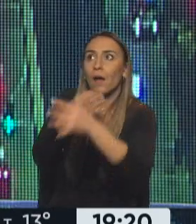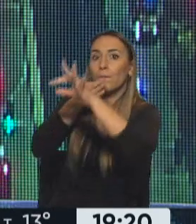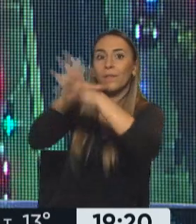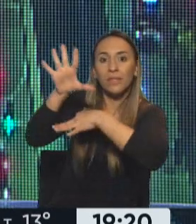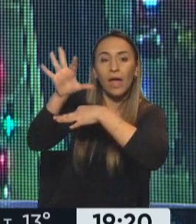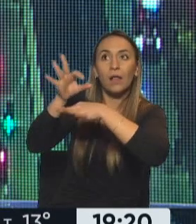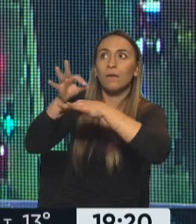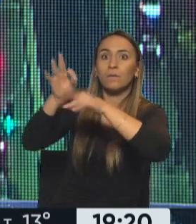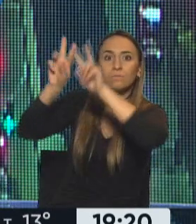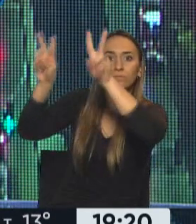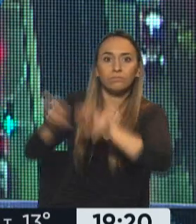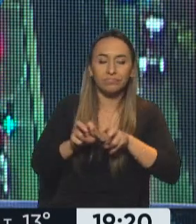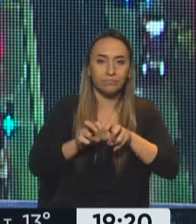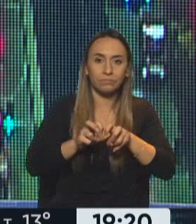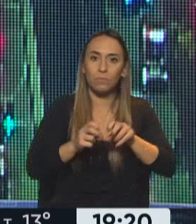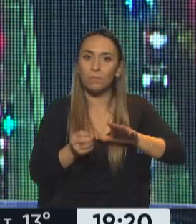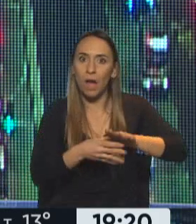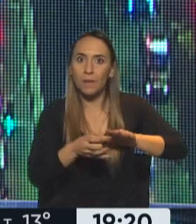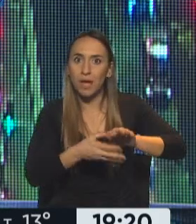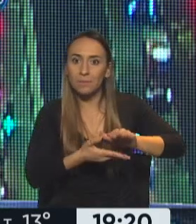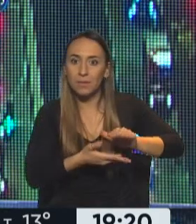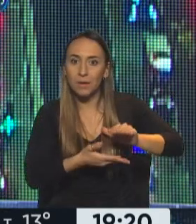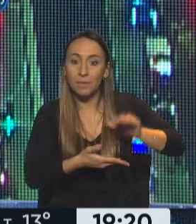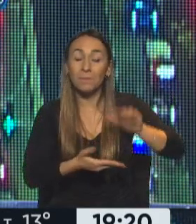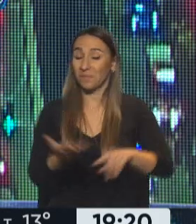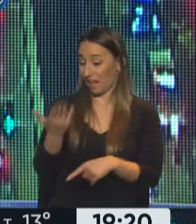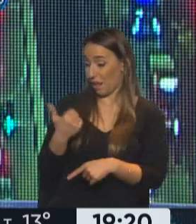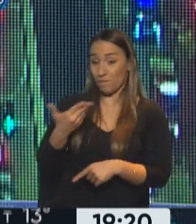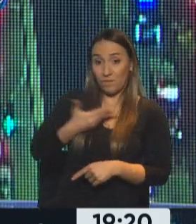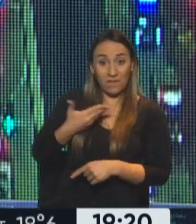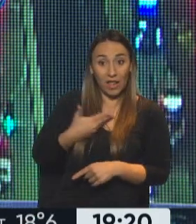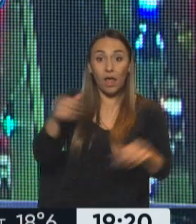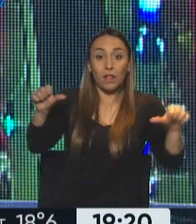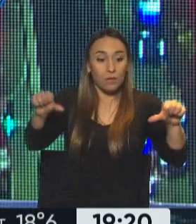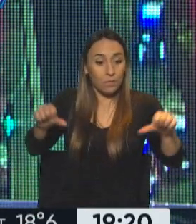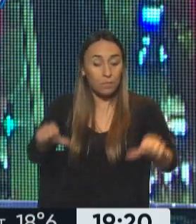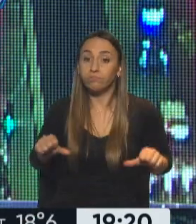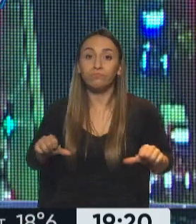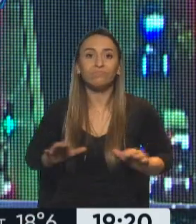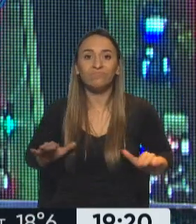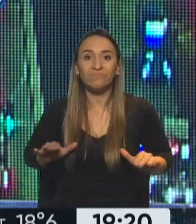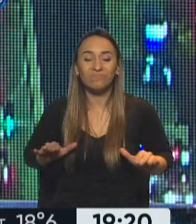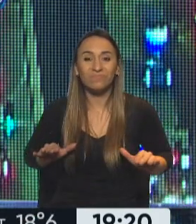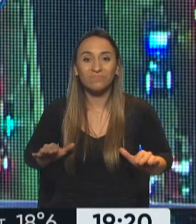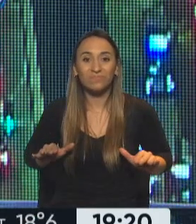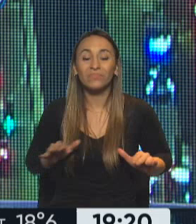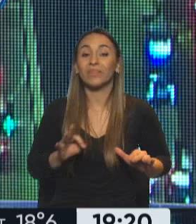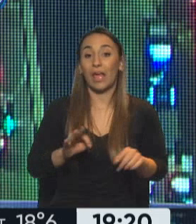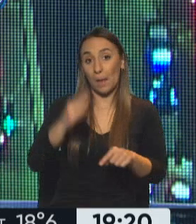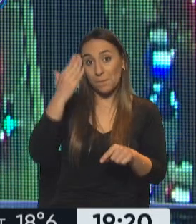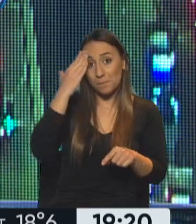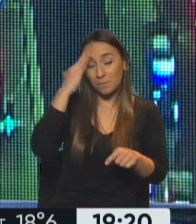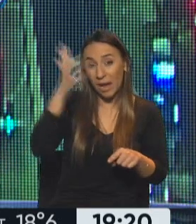mes de febrero dejamos de caer. Febrero, a 3 meses de la explosión. En marzo a